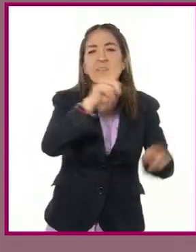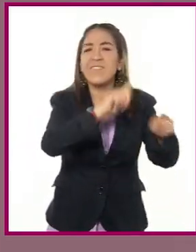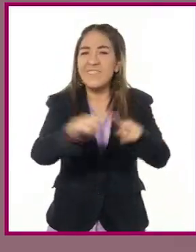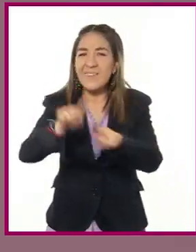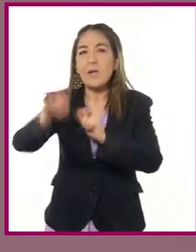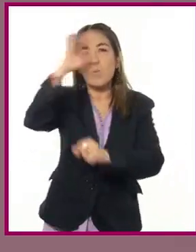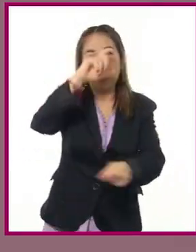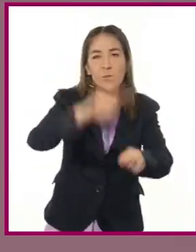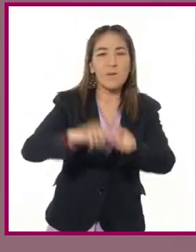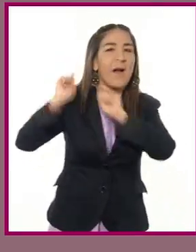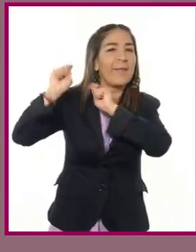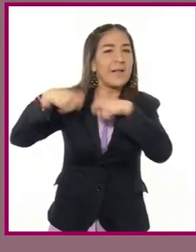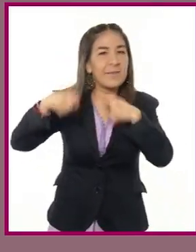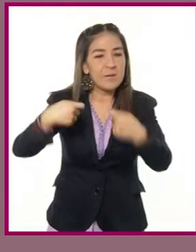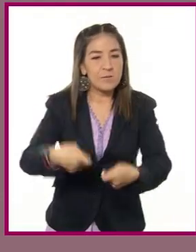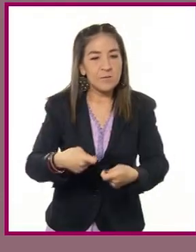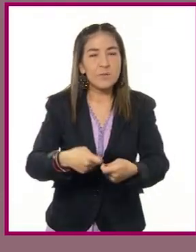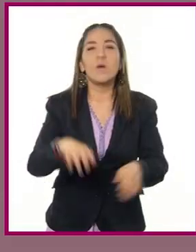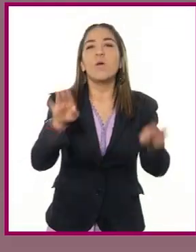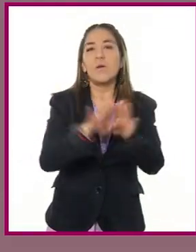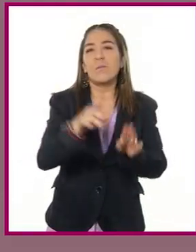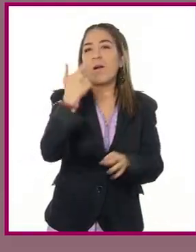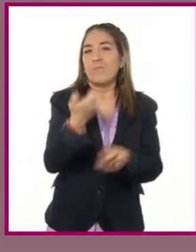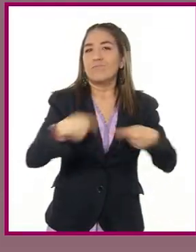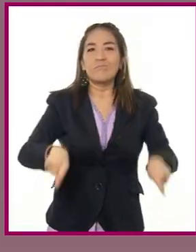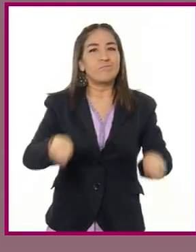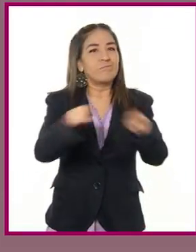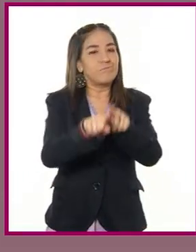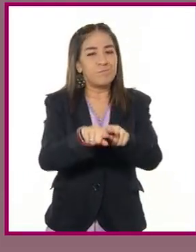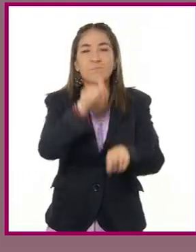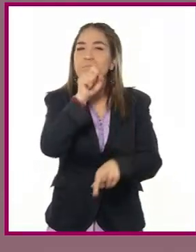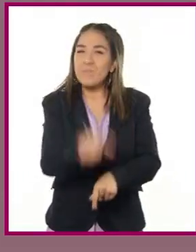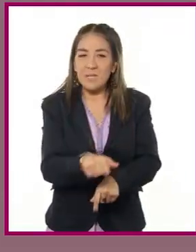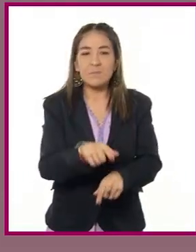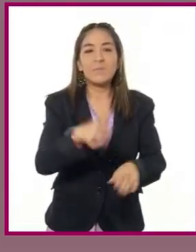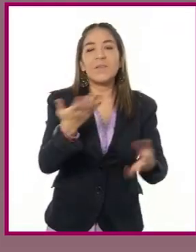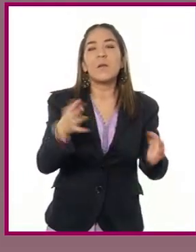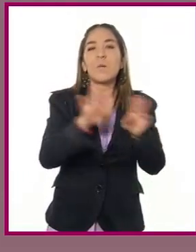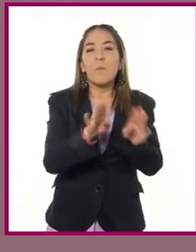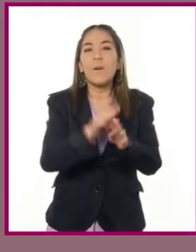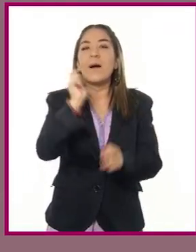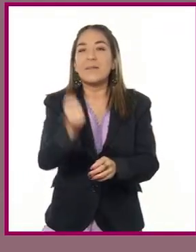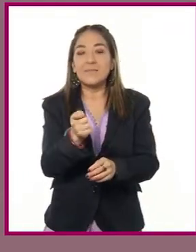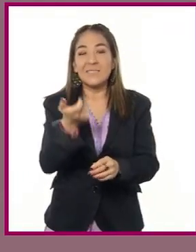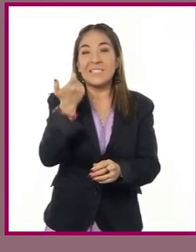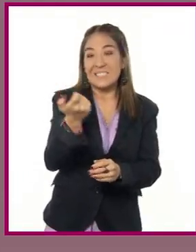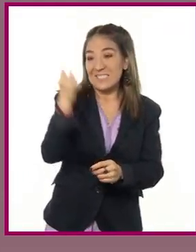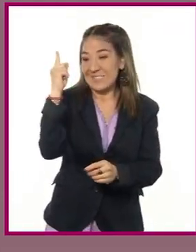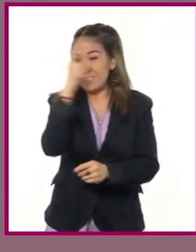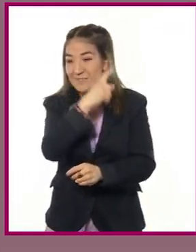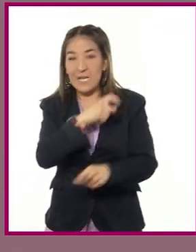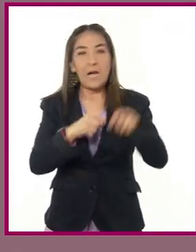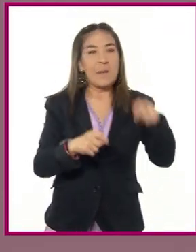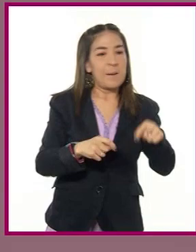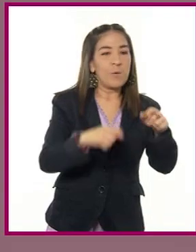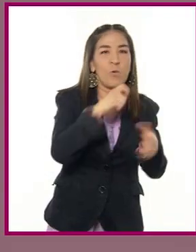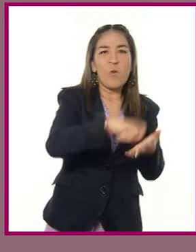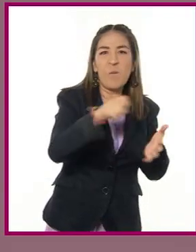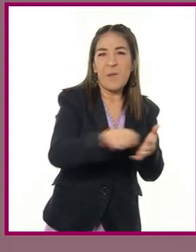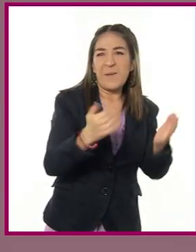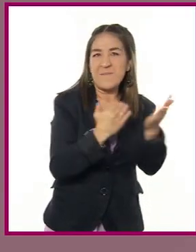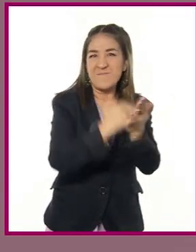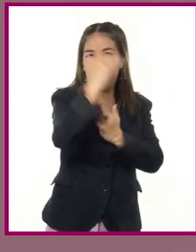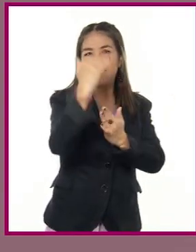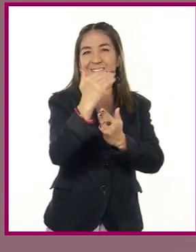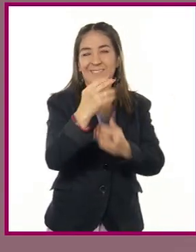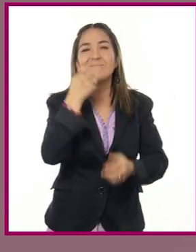culturas y tradiciones. Mantener precios más estables. Procurar un equilibrio entre la escasez y el exceso. Las